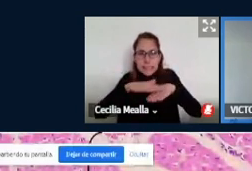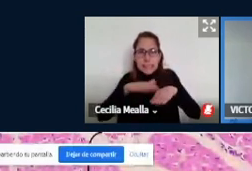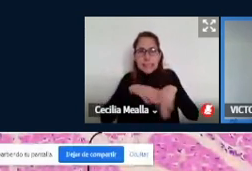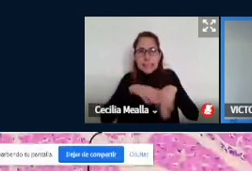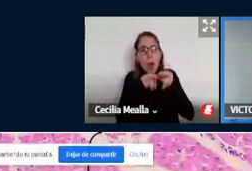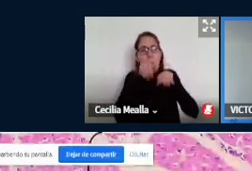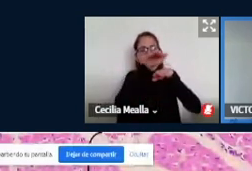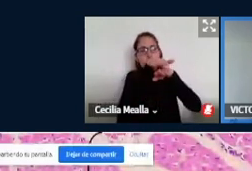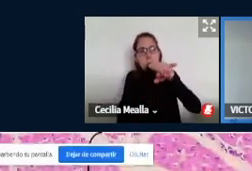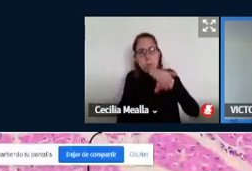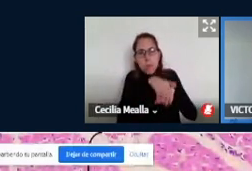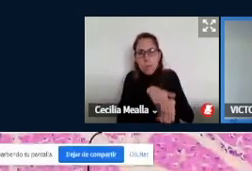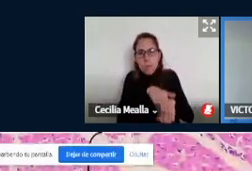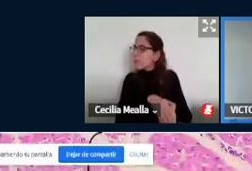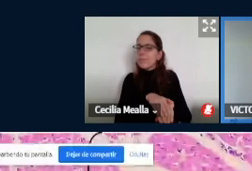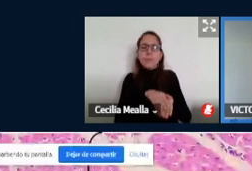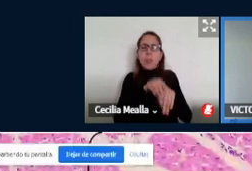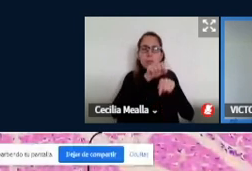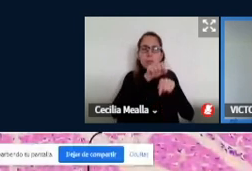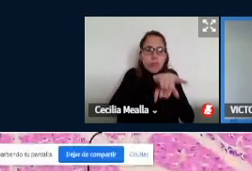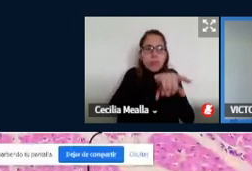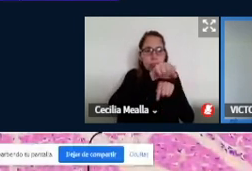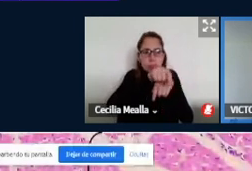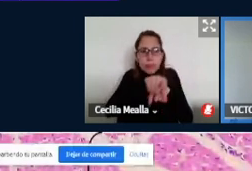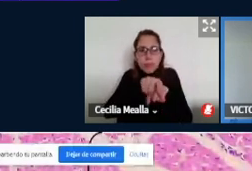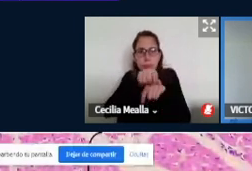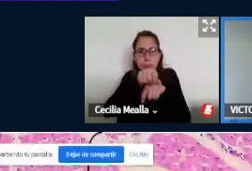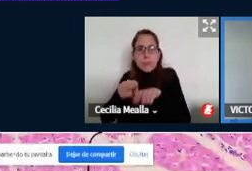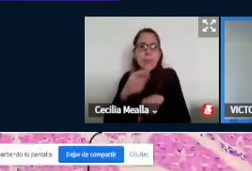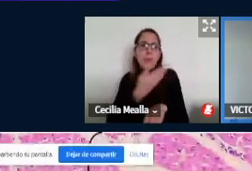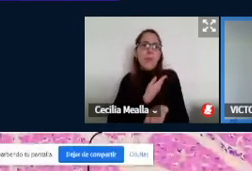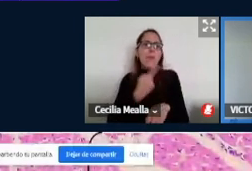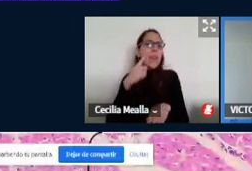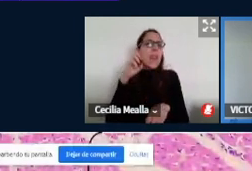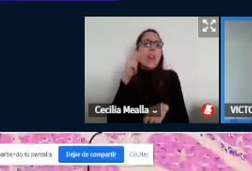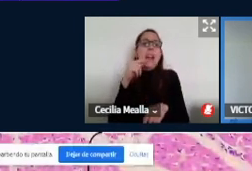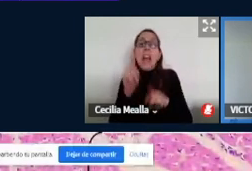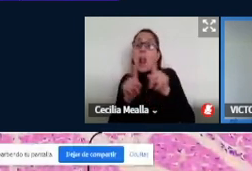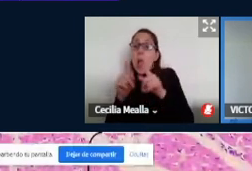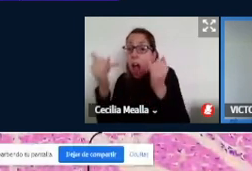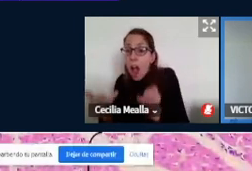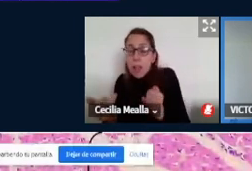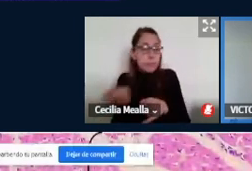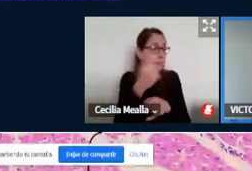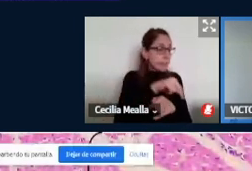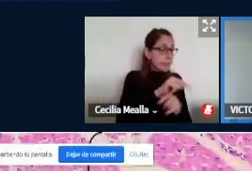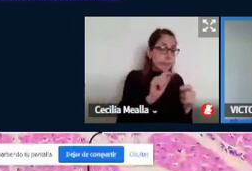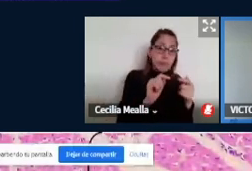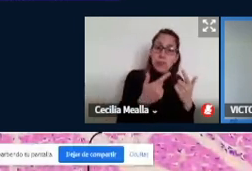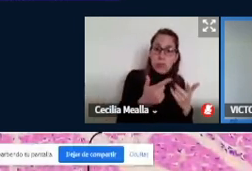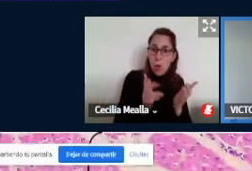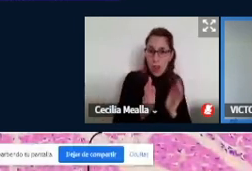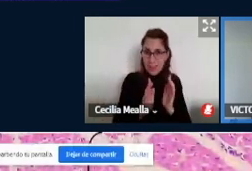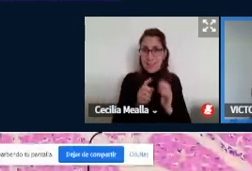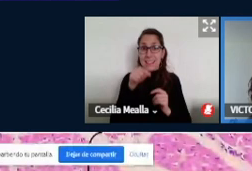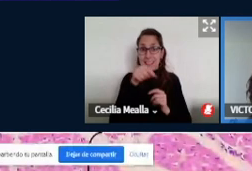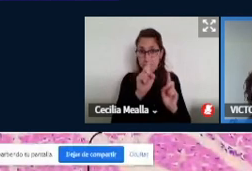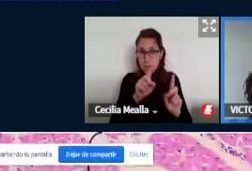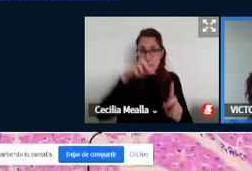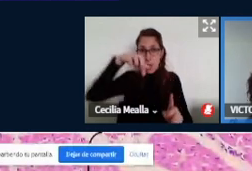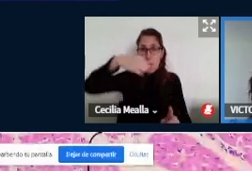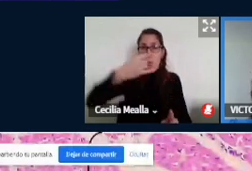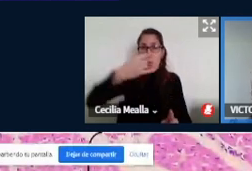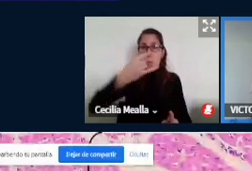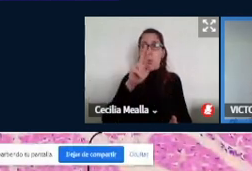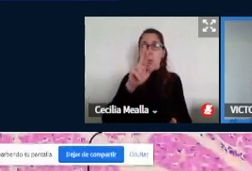epitelio, sino que son fibras que las vamos a ver en ciertas porciones, ¿sí? Estas fibras de Purkinje, ¿se acuerdan